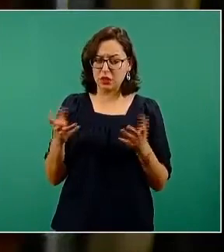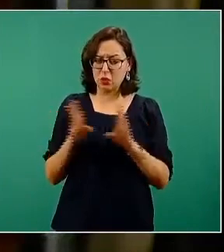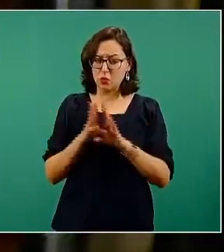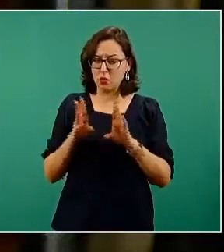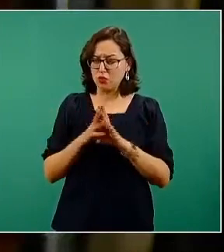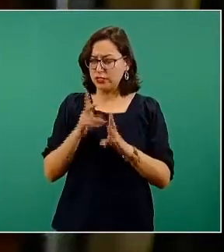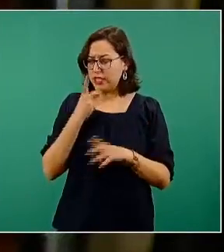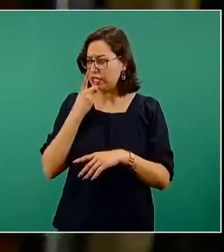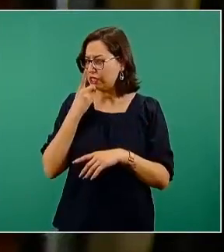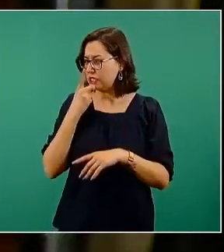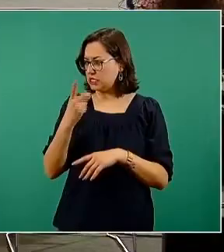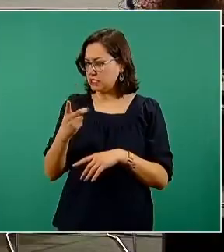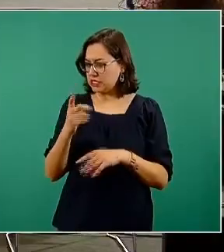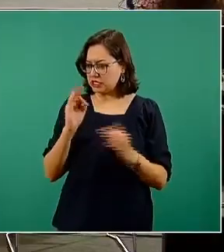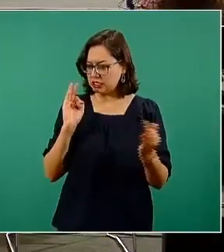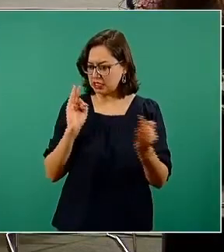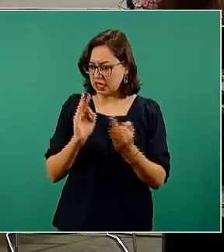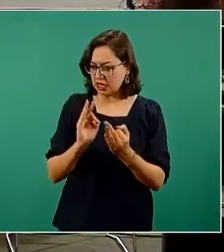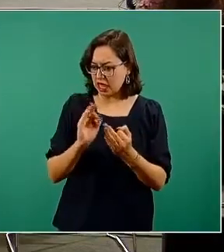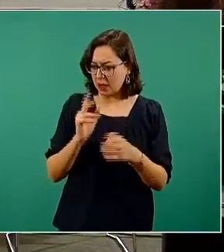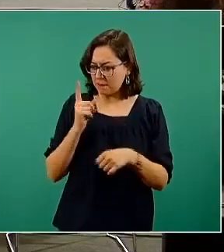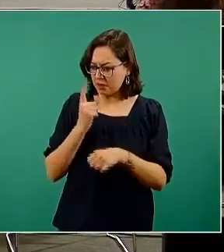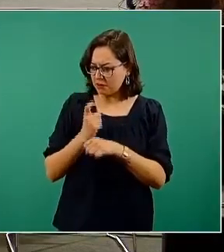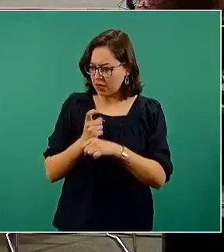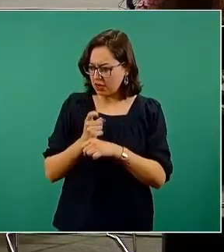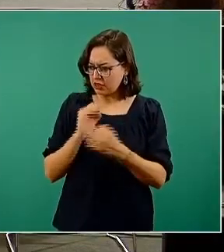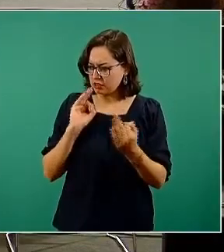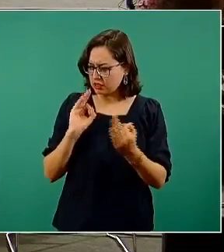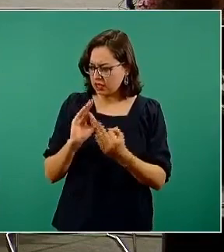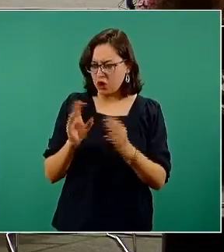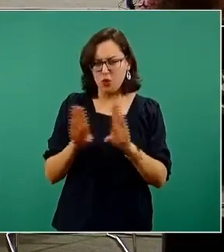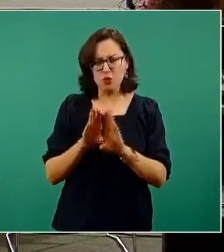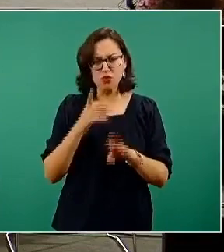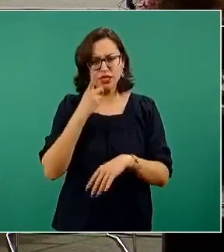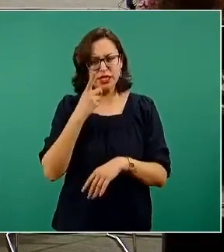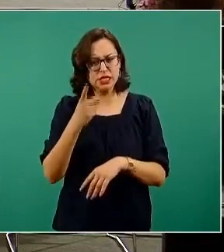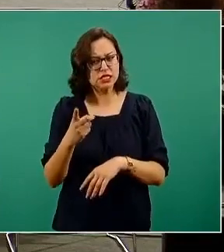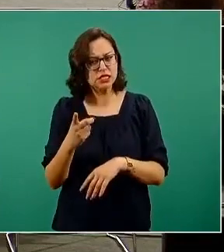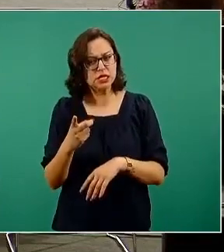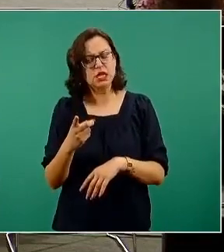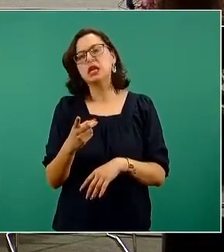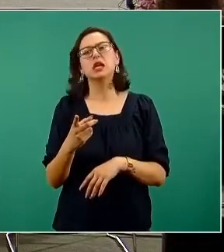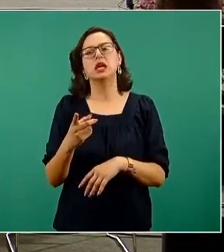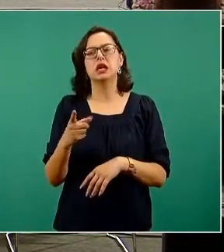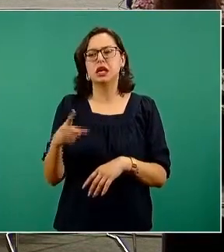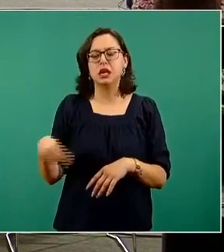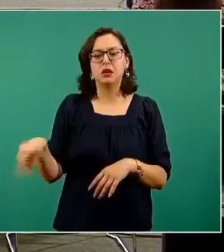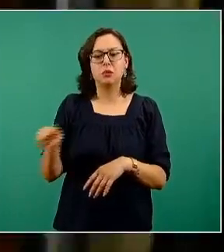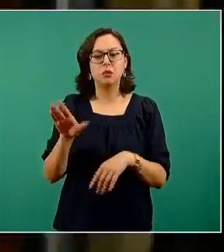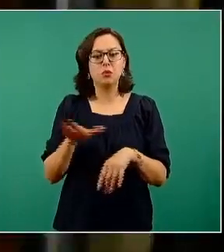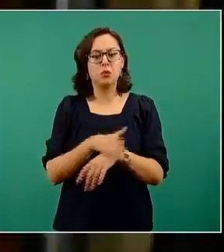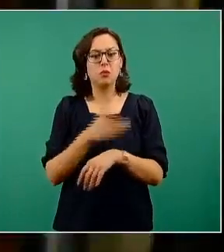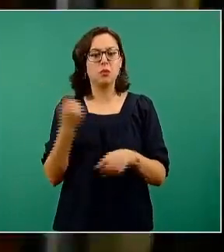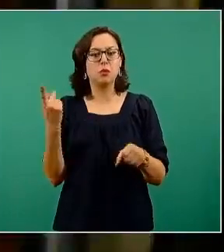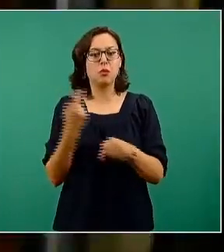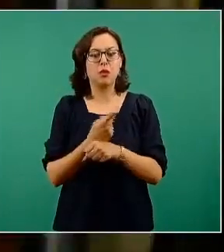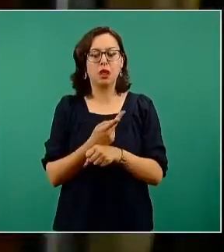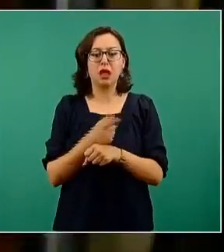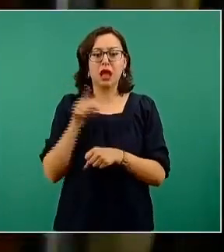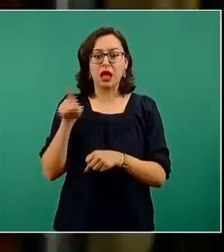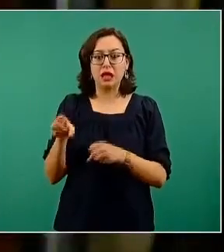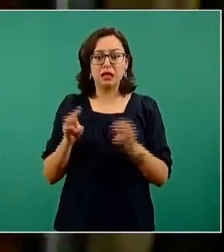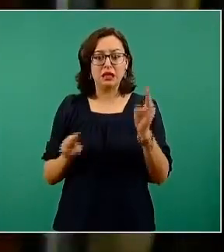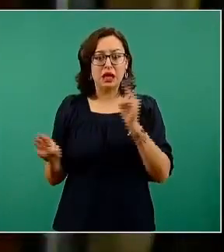así. ¿Por qué? Porque en las sierras que he recorrido hay un gran número de